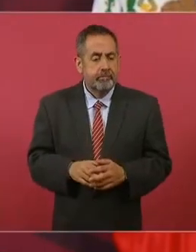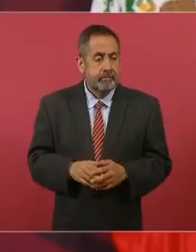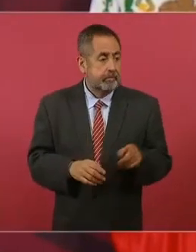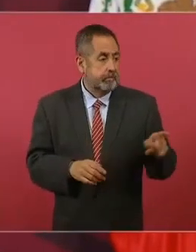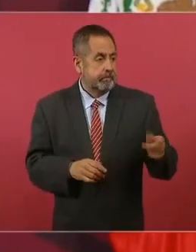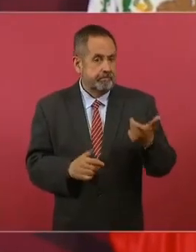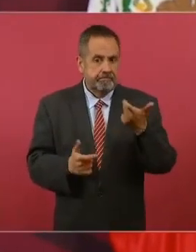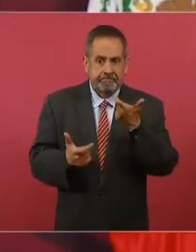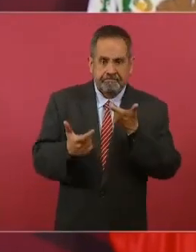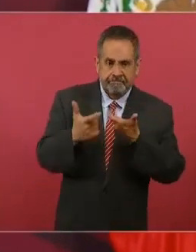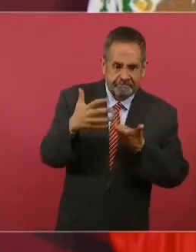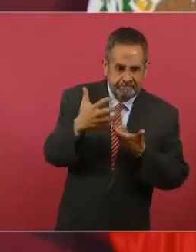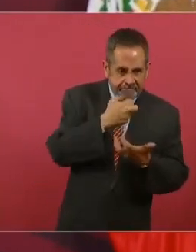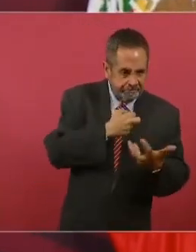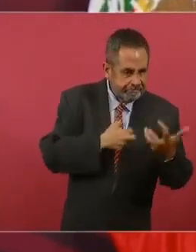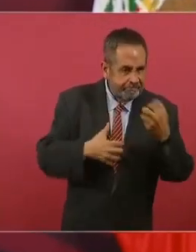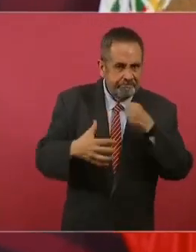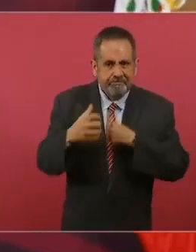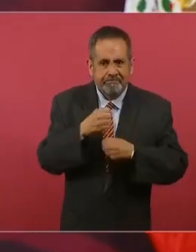Aquí es